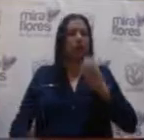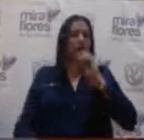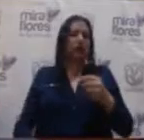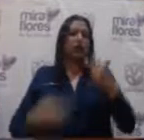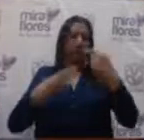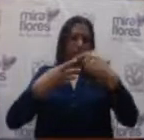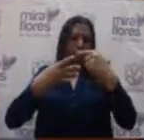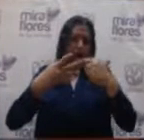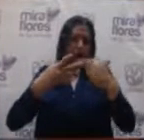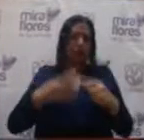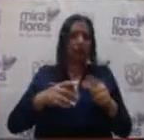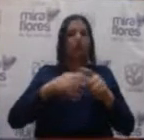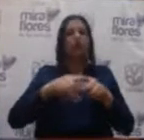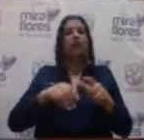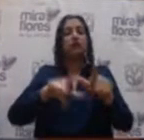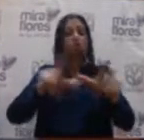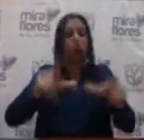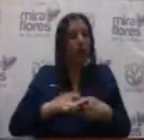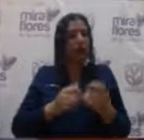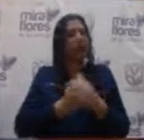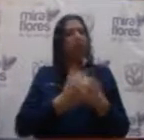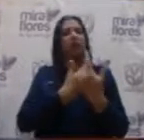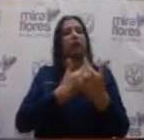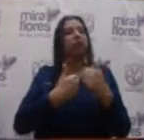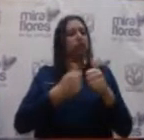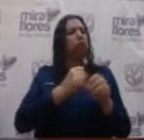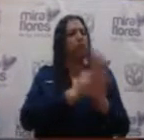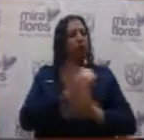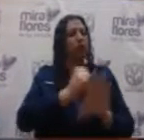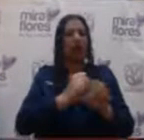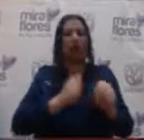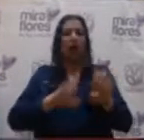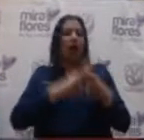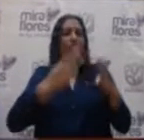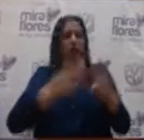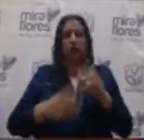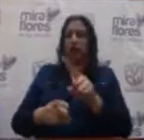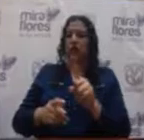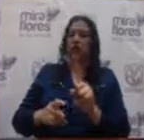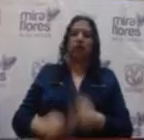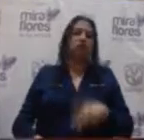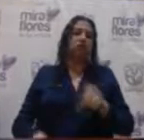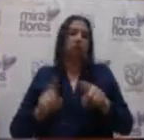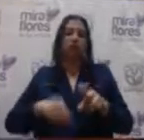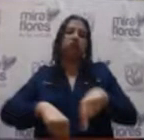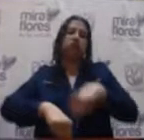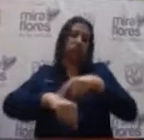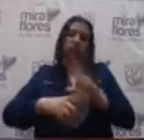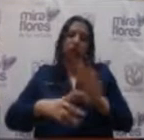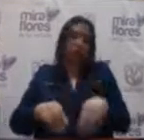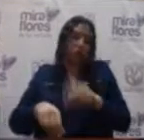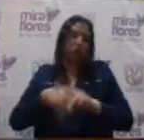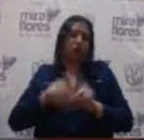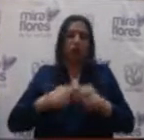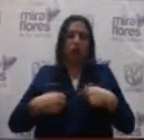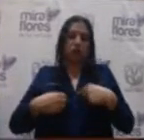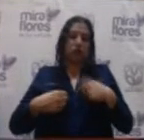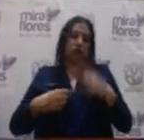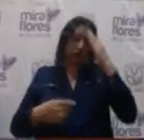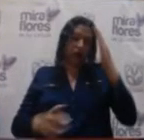son libres de cualquier inseguridad, abramos. Otras van a demorar mucho más y de eso estoy